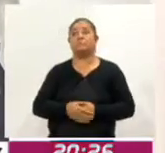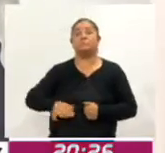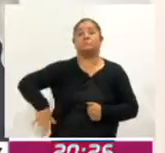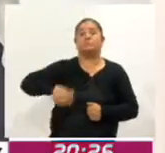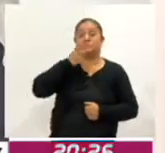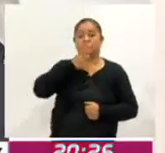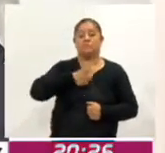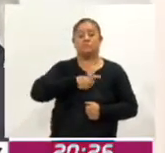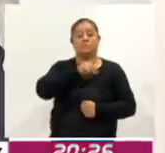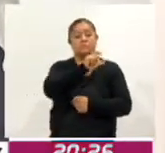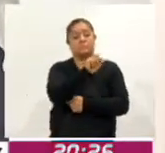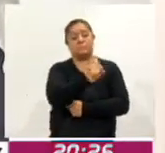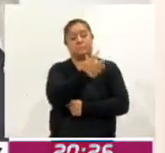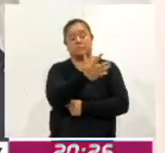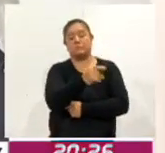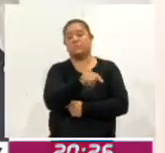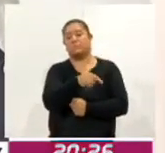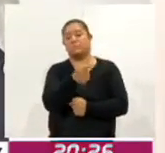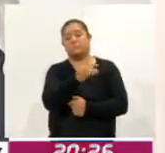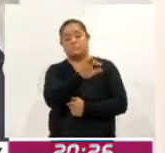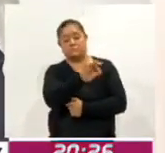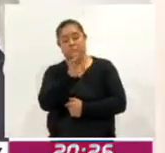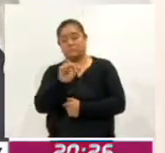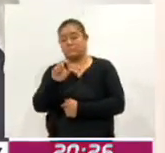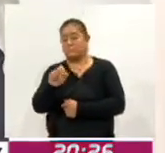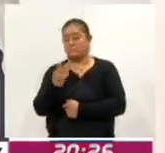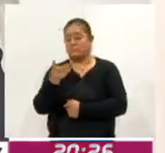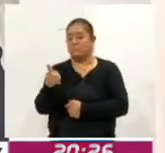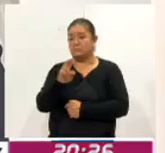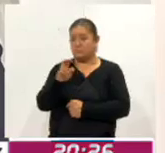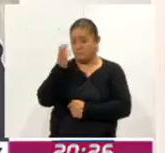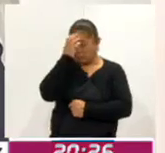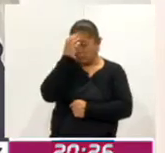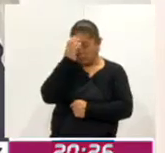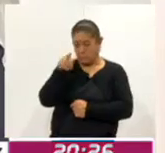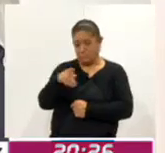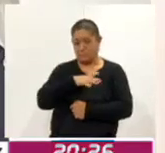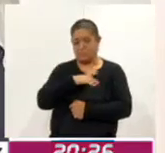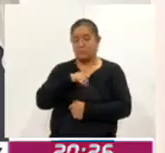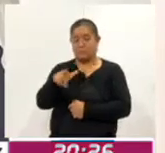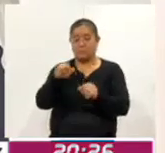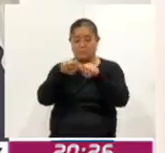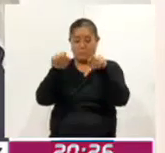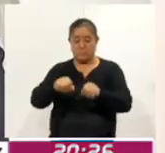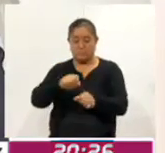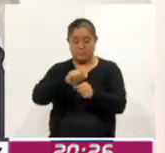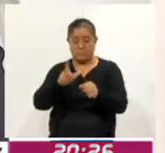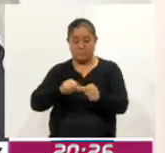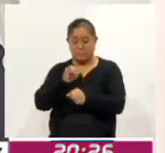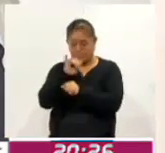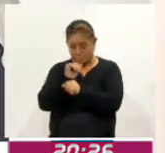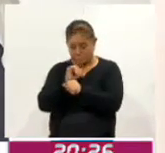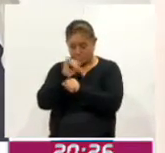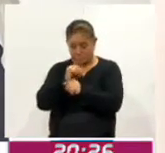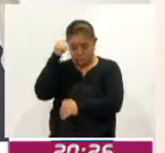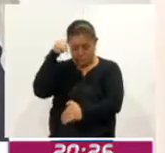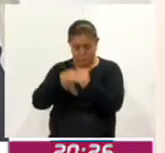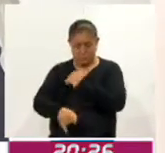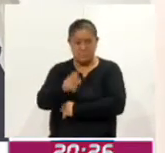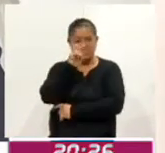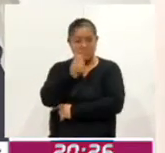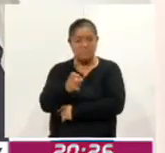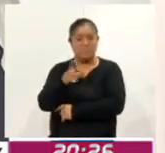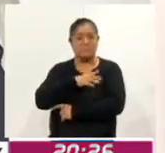23 investigadores e investigadoras del CONFLAX tienen reconocimiento en el Sistema Nacional de Investigadoras e Investigadores, lo que